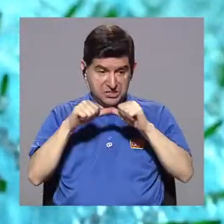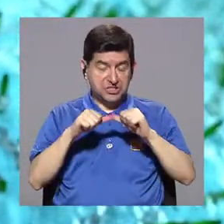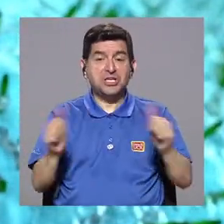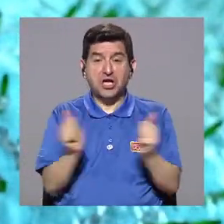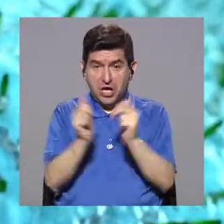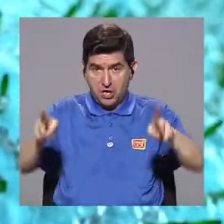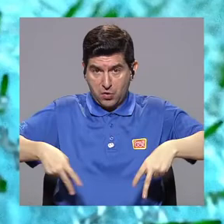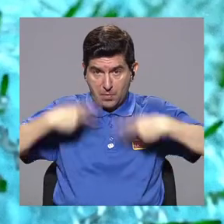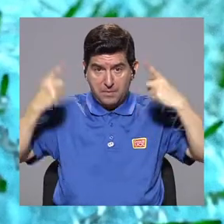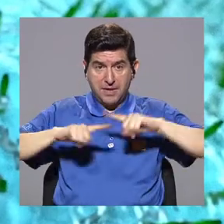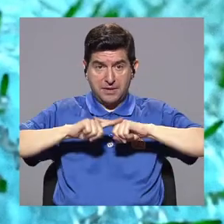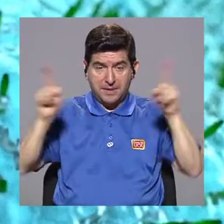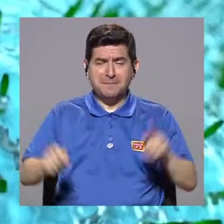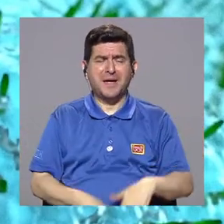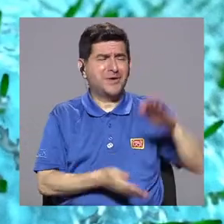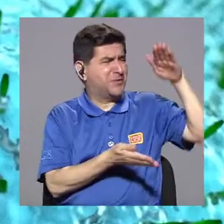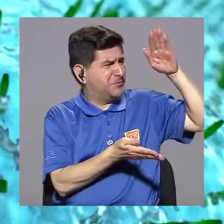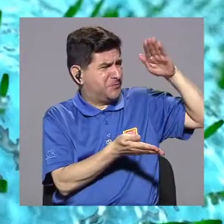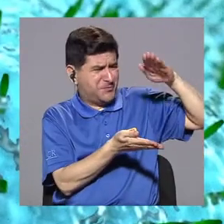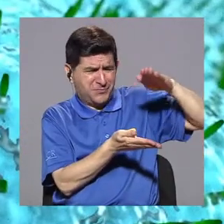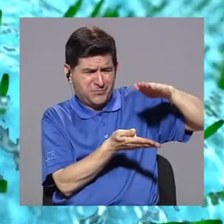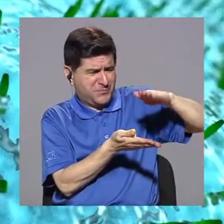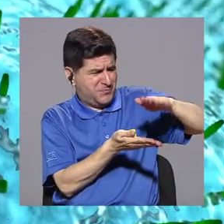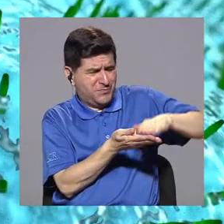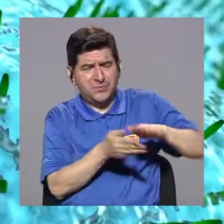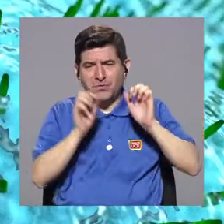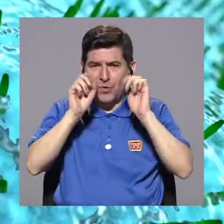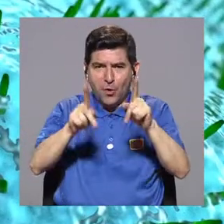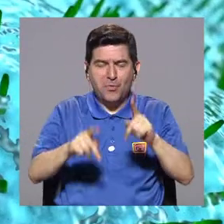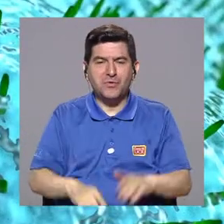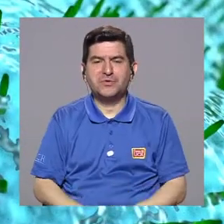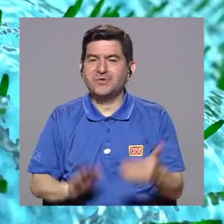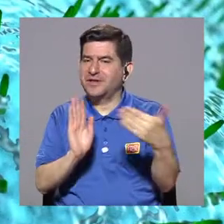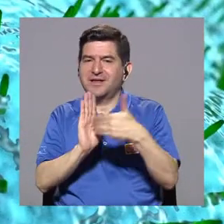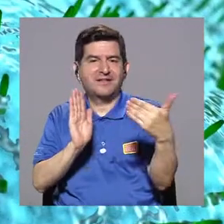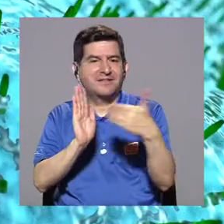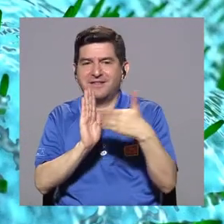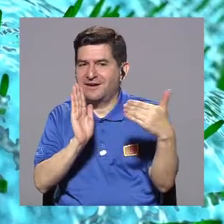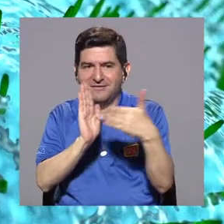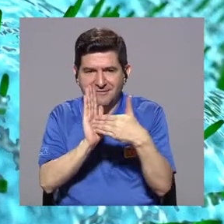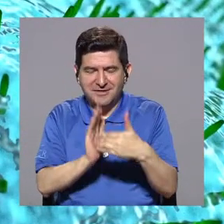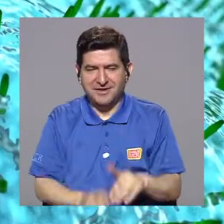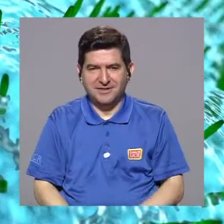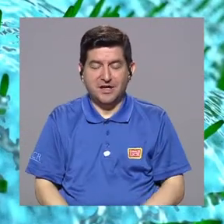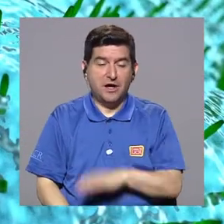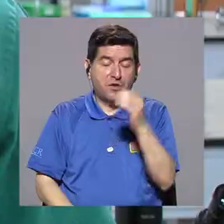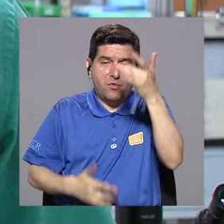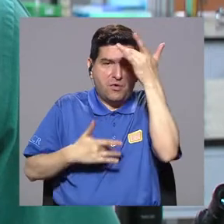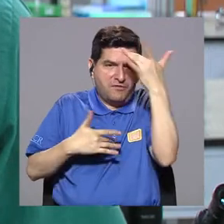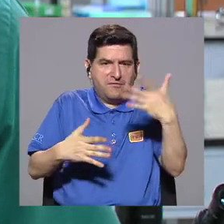sigue siendo vivo, pero le hemos disminuido en mucho la posibilidad de generar daño o